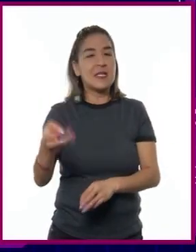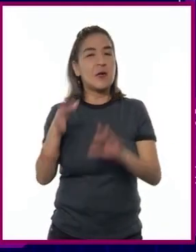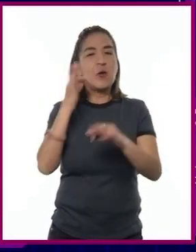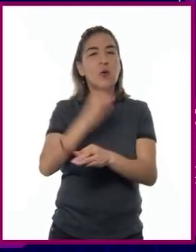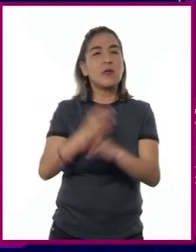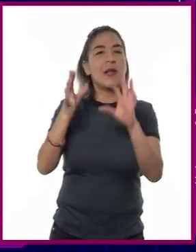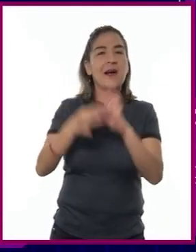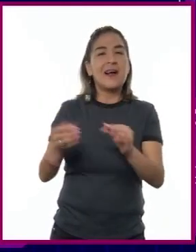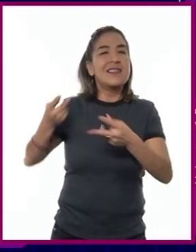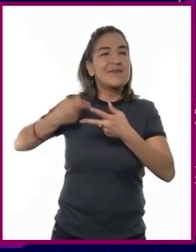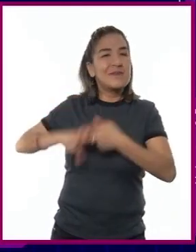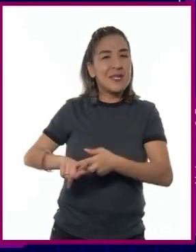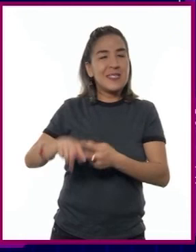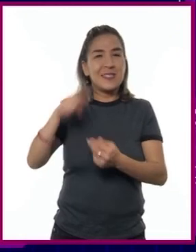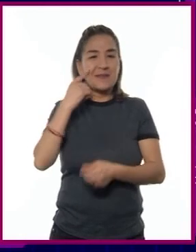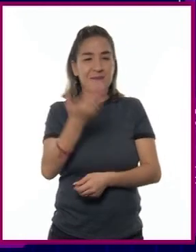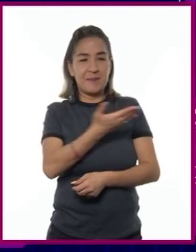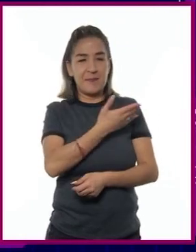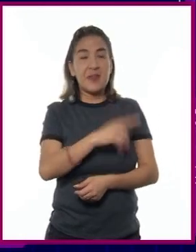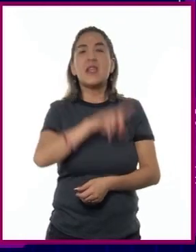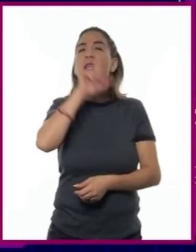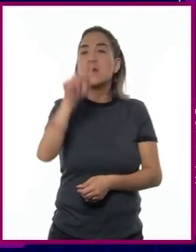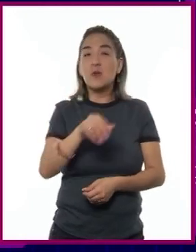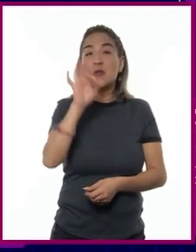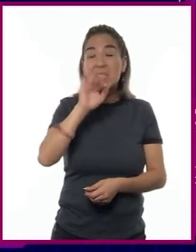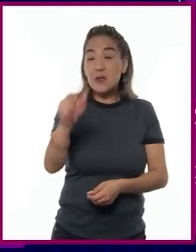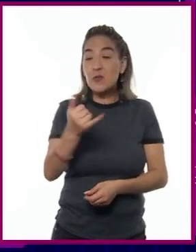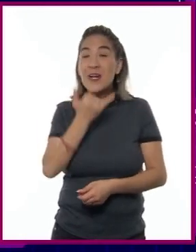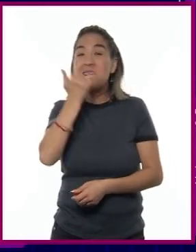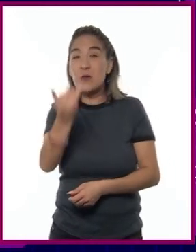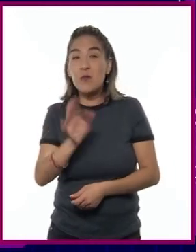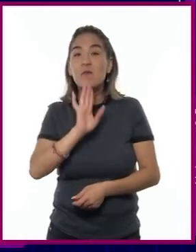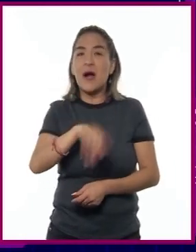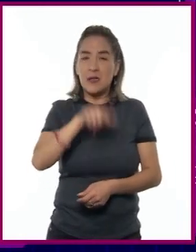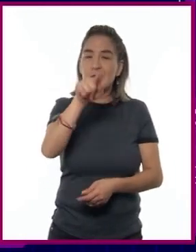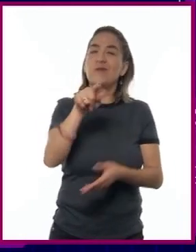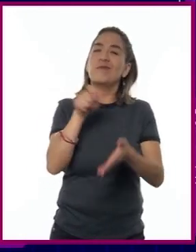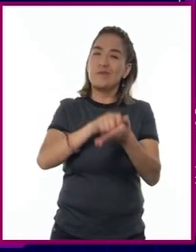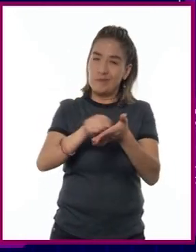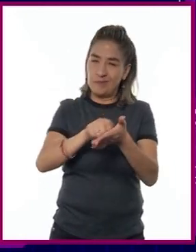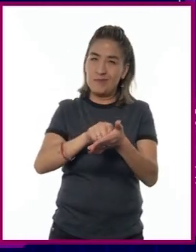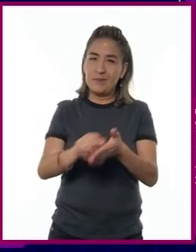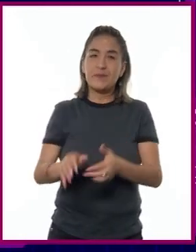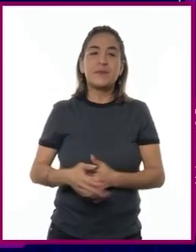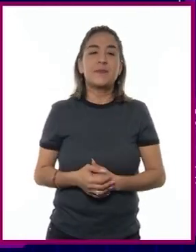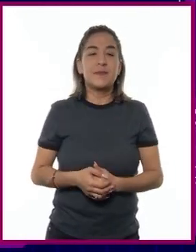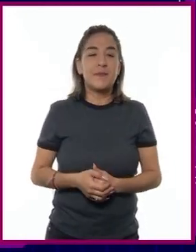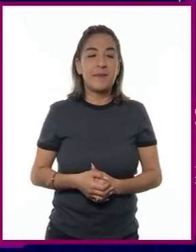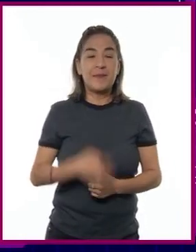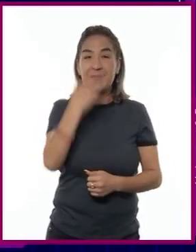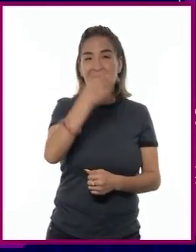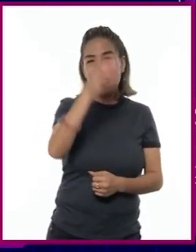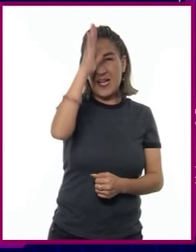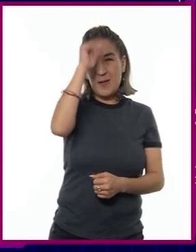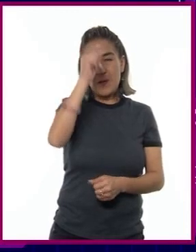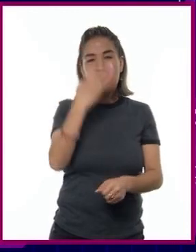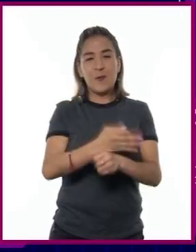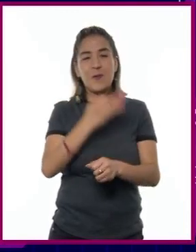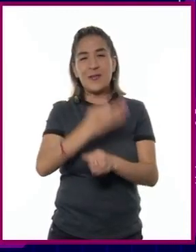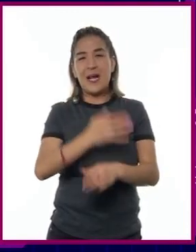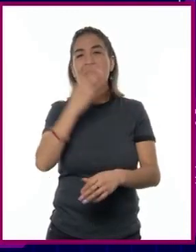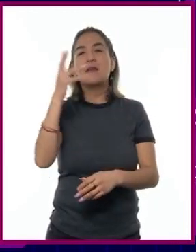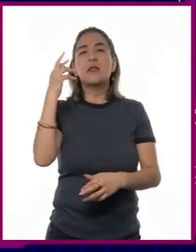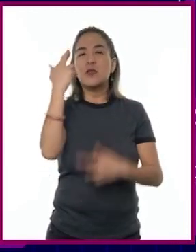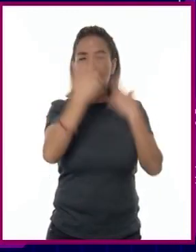dieron inicialmente y corregir o verificar su elección. De acuerdo con lo que se